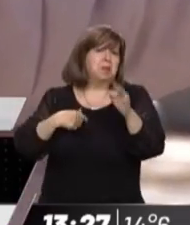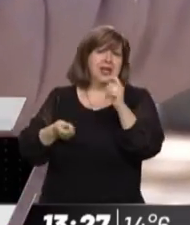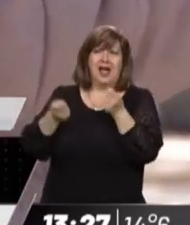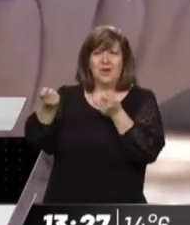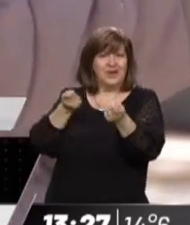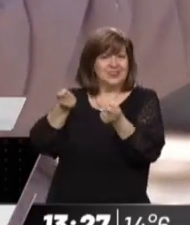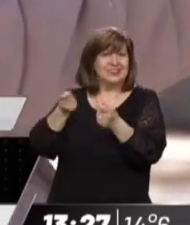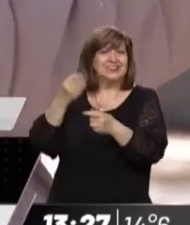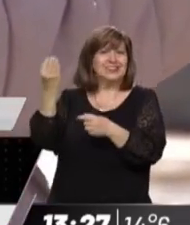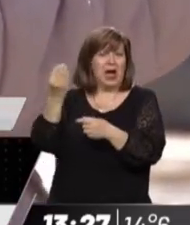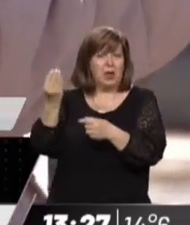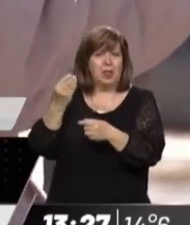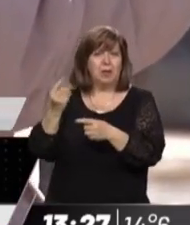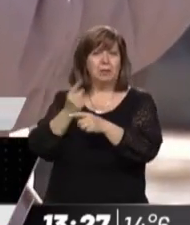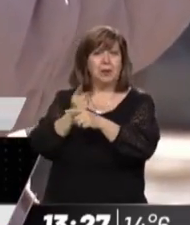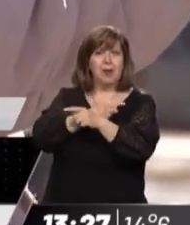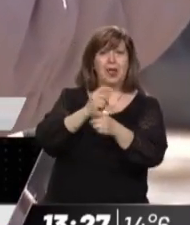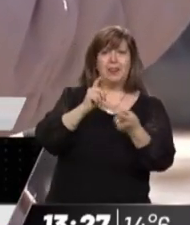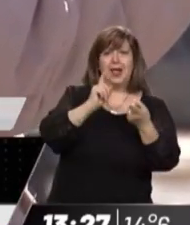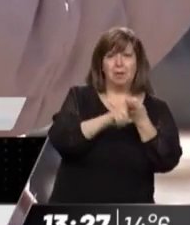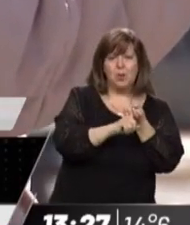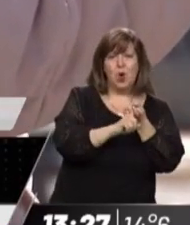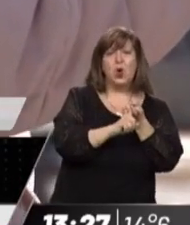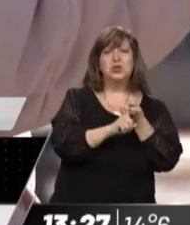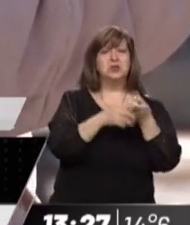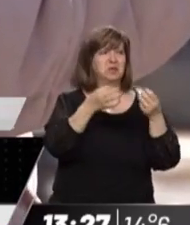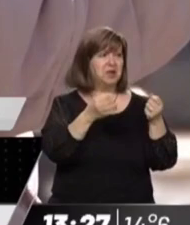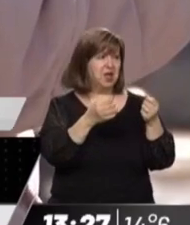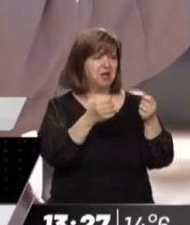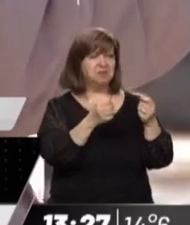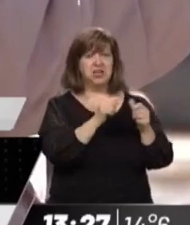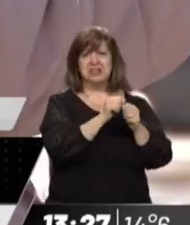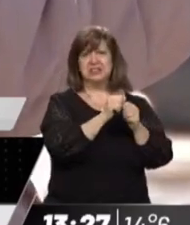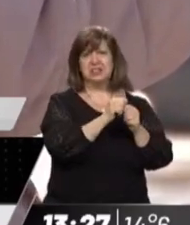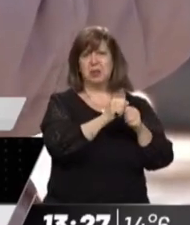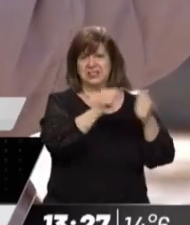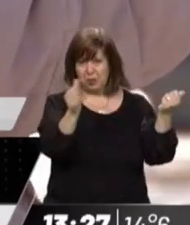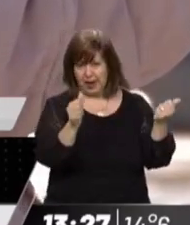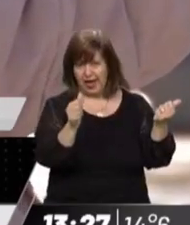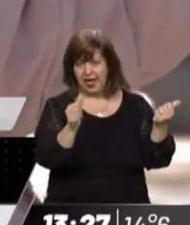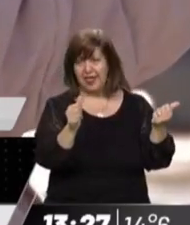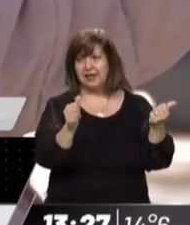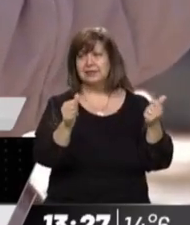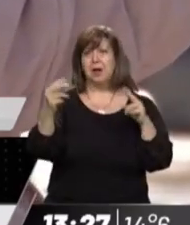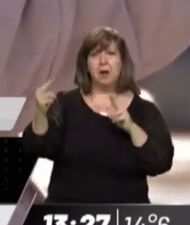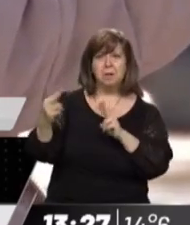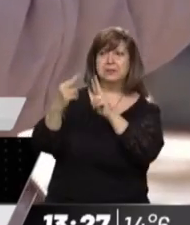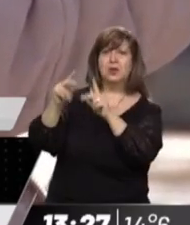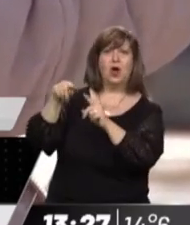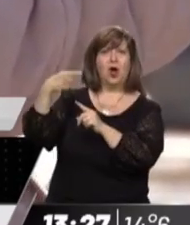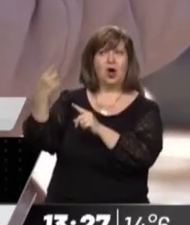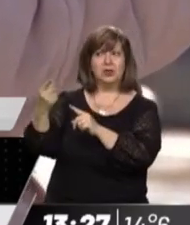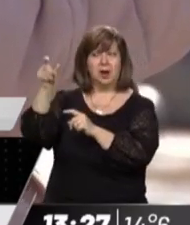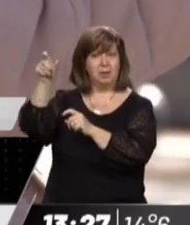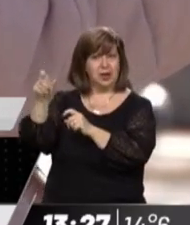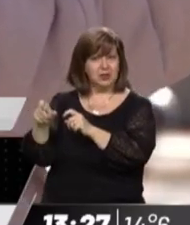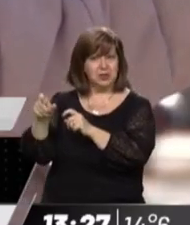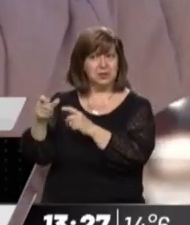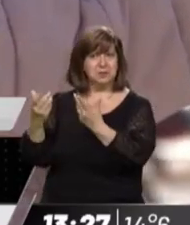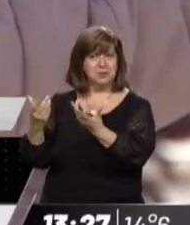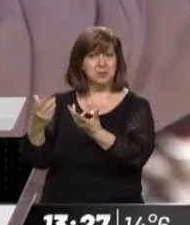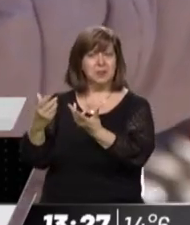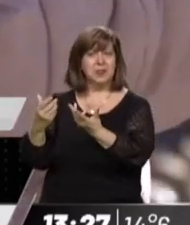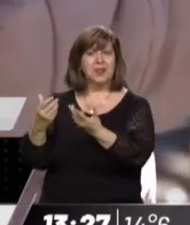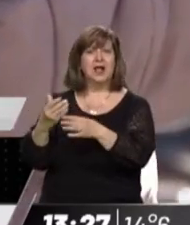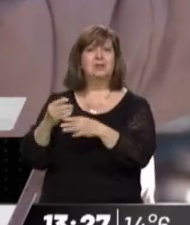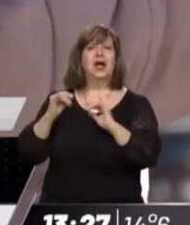de una separación, ¿no? Me separo y conozco a una persona. Empecé a vivir, digamos, la vida que no